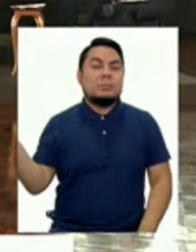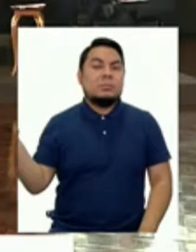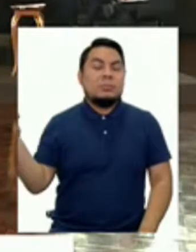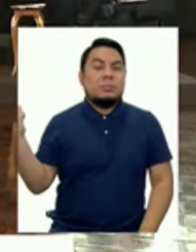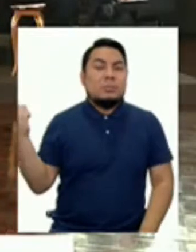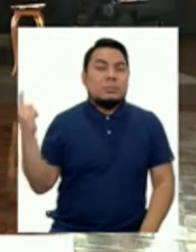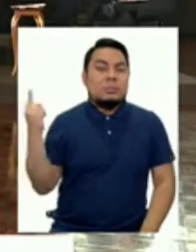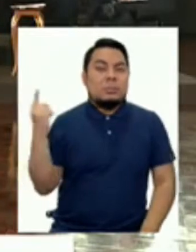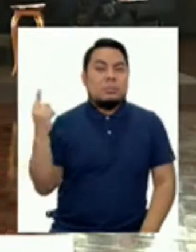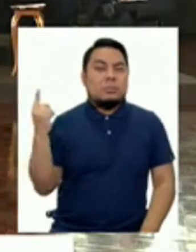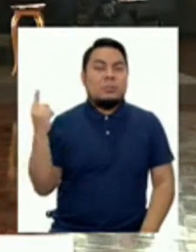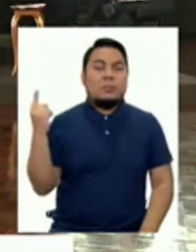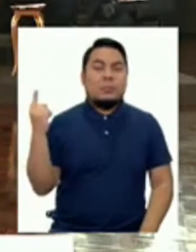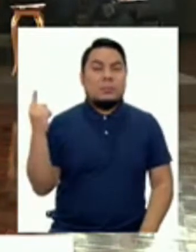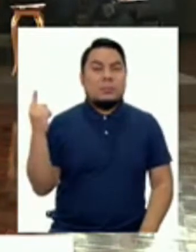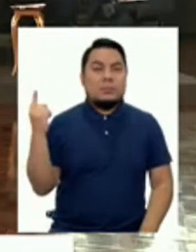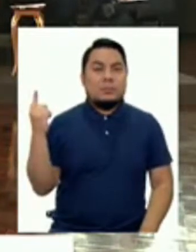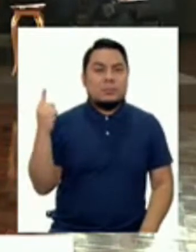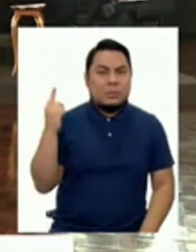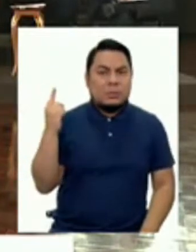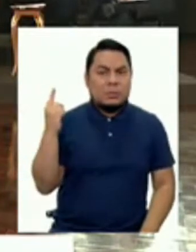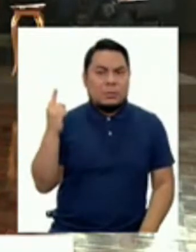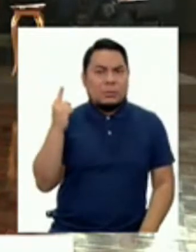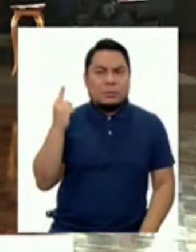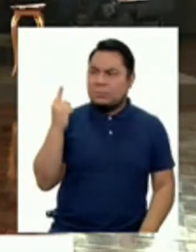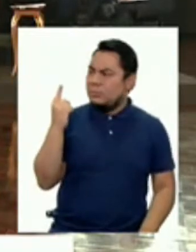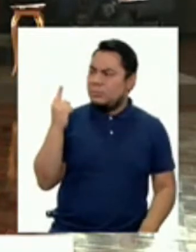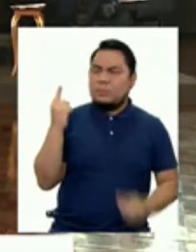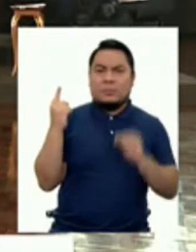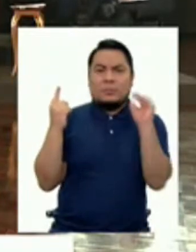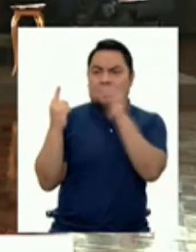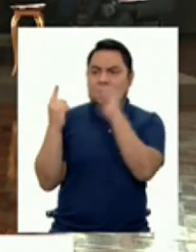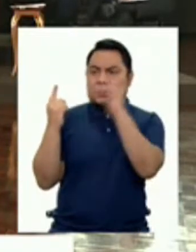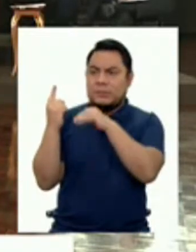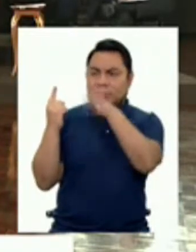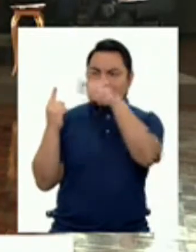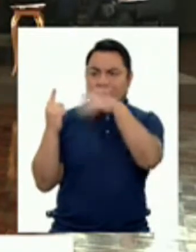1 metro, estoy en mi rango de seguridad.